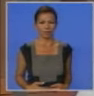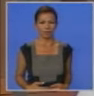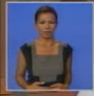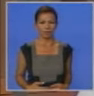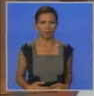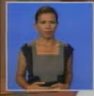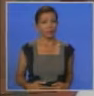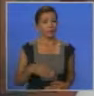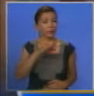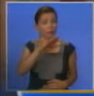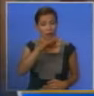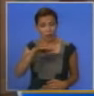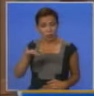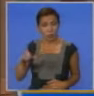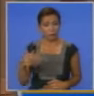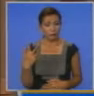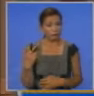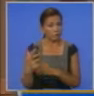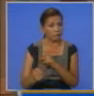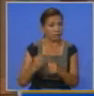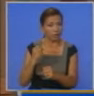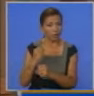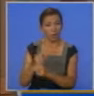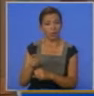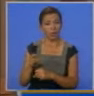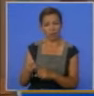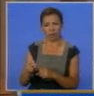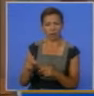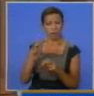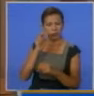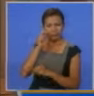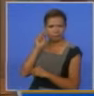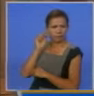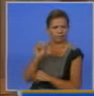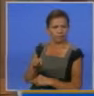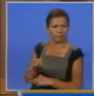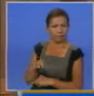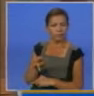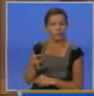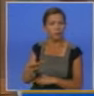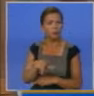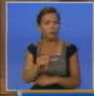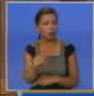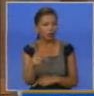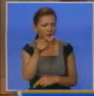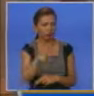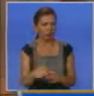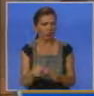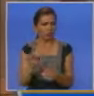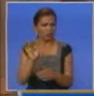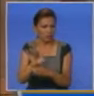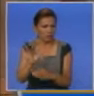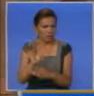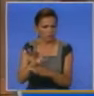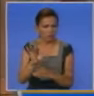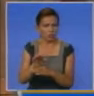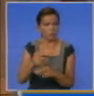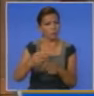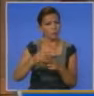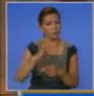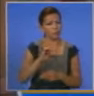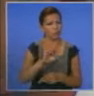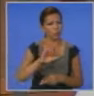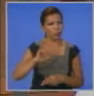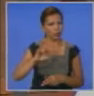Un estudiante de 13 años fue aprehendido por delito flagrante en un caso de supuesto bullying en una institución educativa en